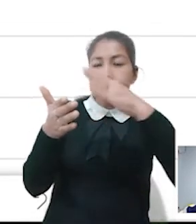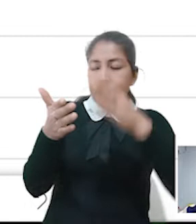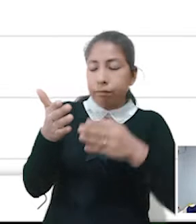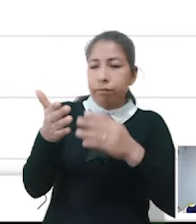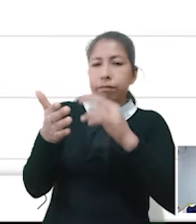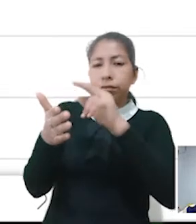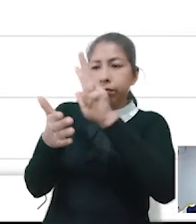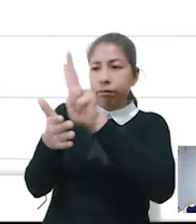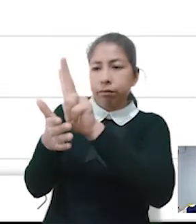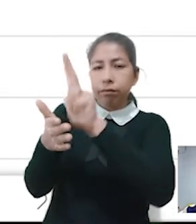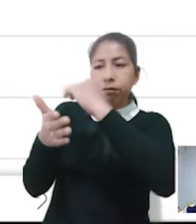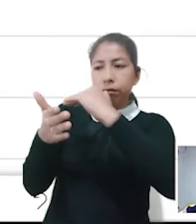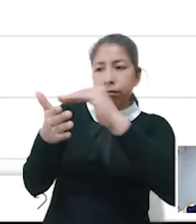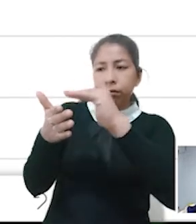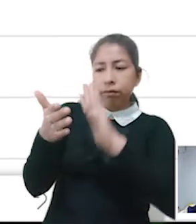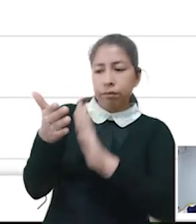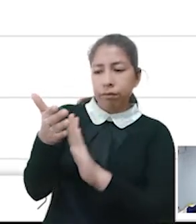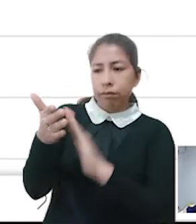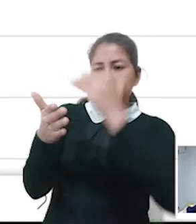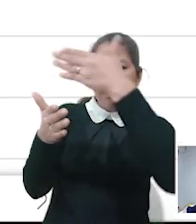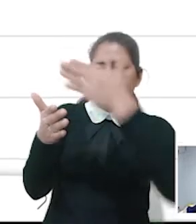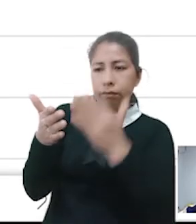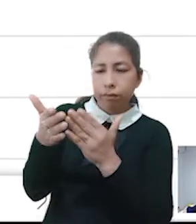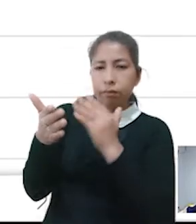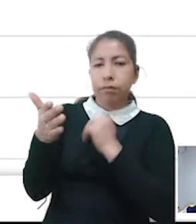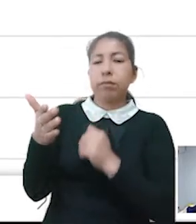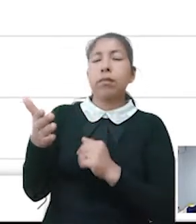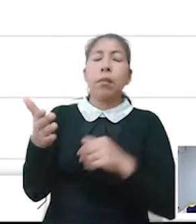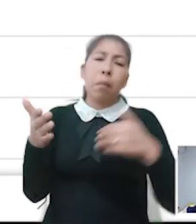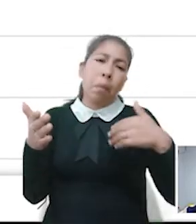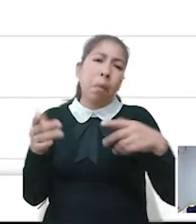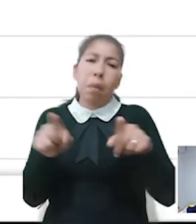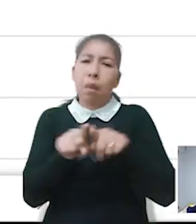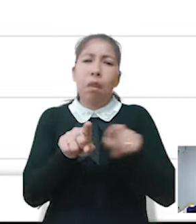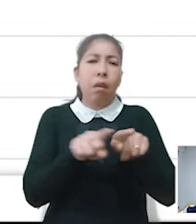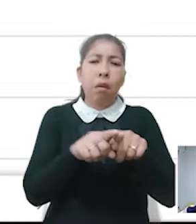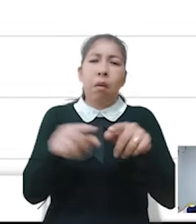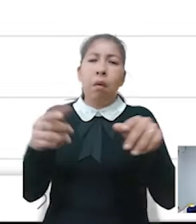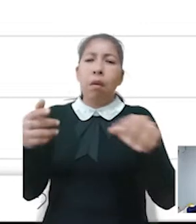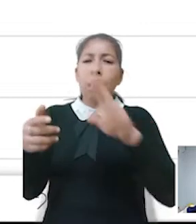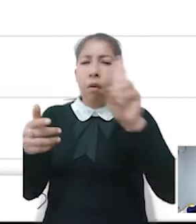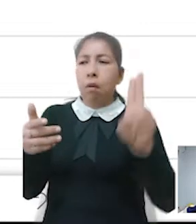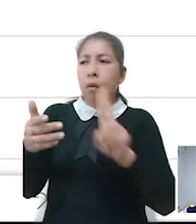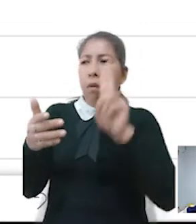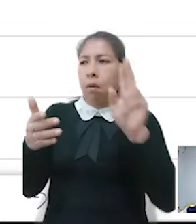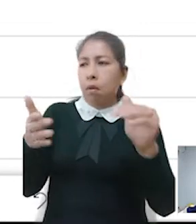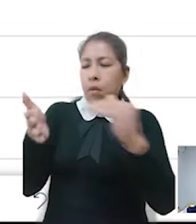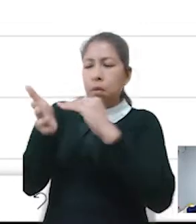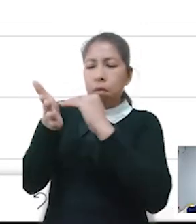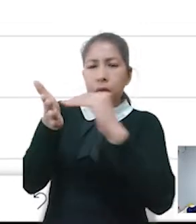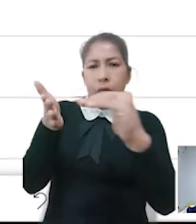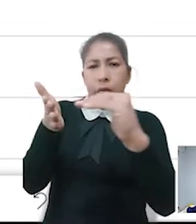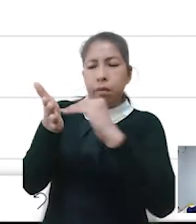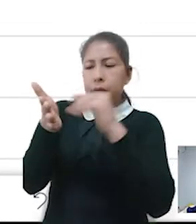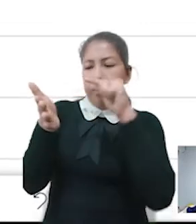3 dividido entre 5, y cierro el paréntesis, o en su defecto utilizo la tecla de fracción que se encuentra acá, A barra B